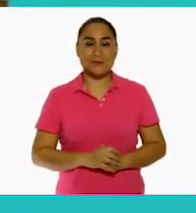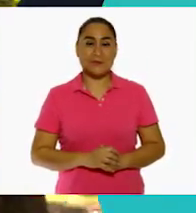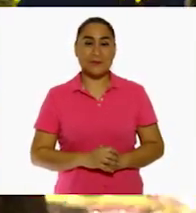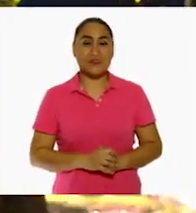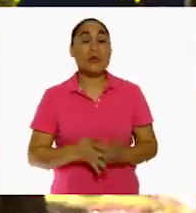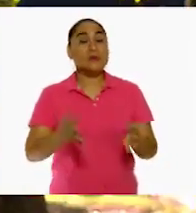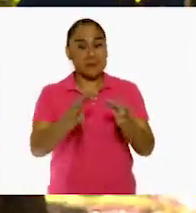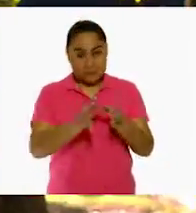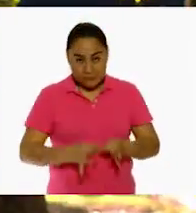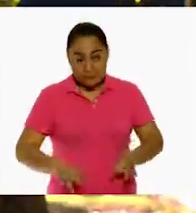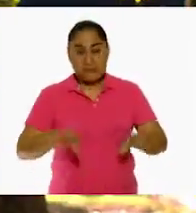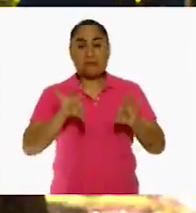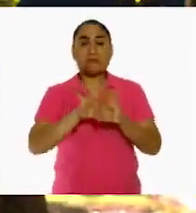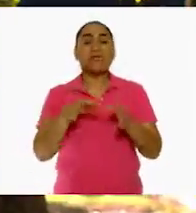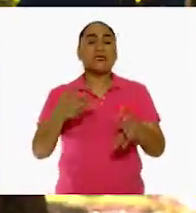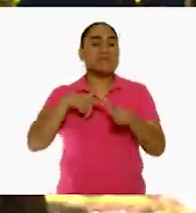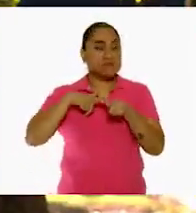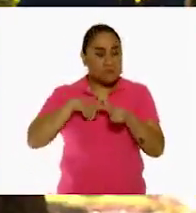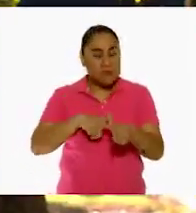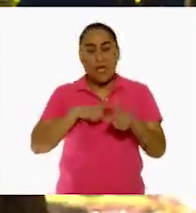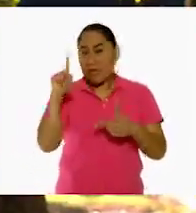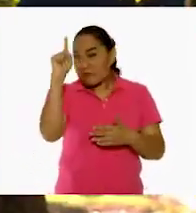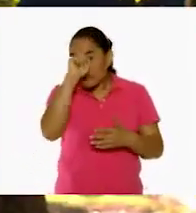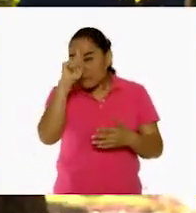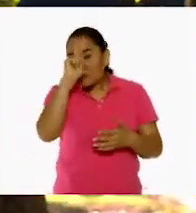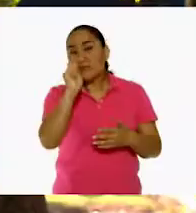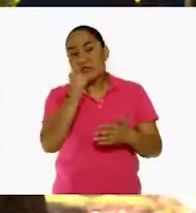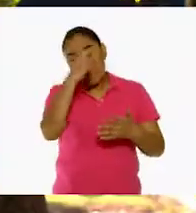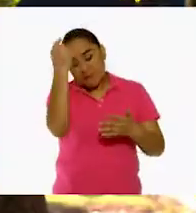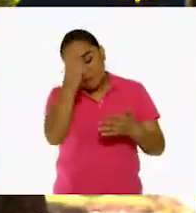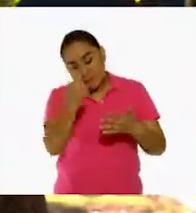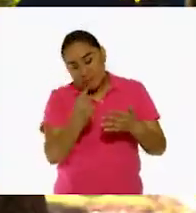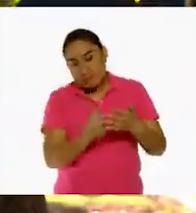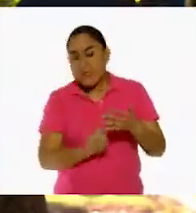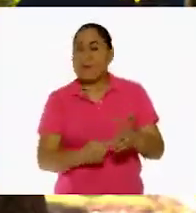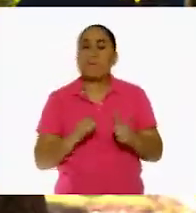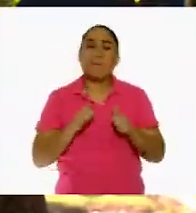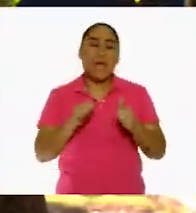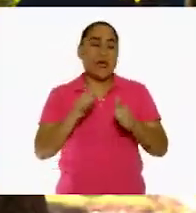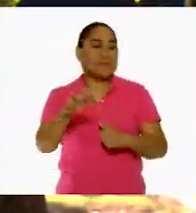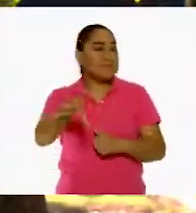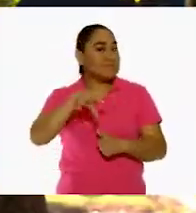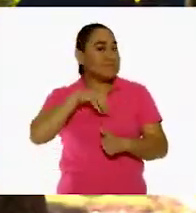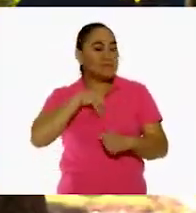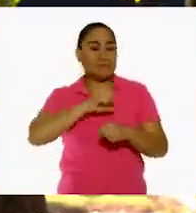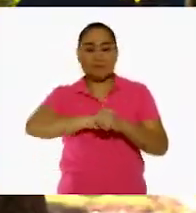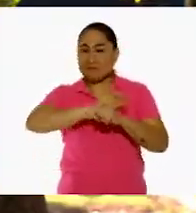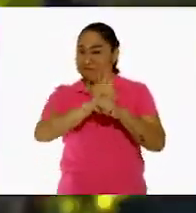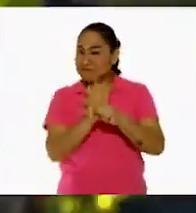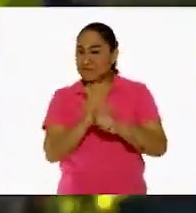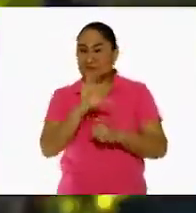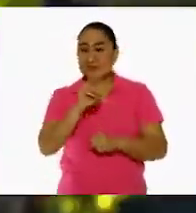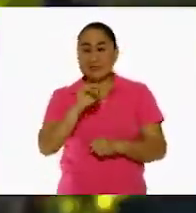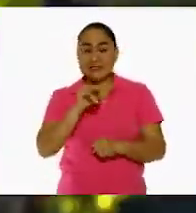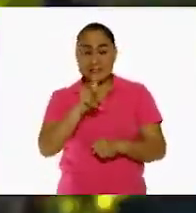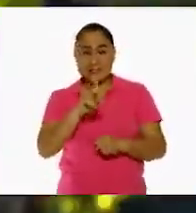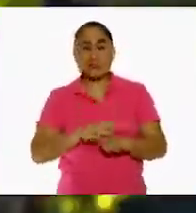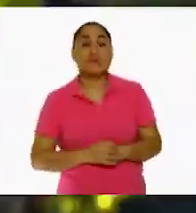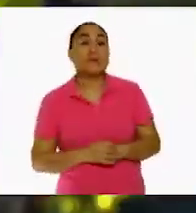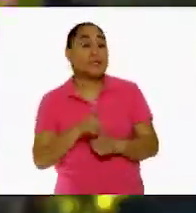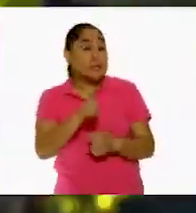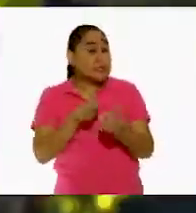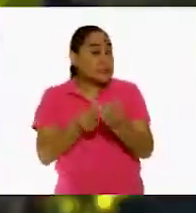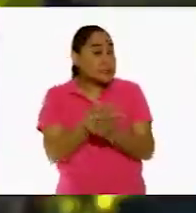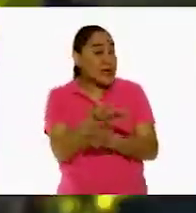Es muy importante continuar con las recomendaciones para evitar contagios de COVID. Trata de